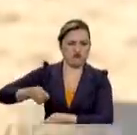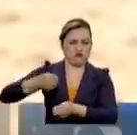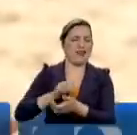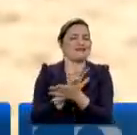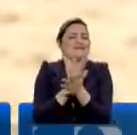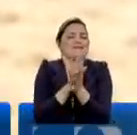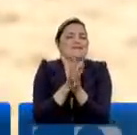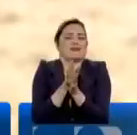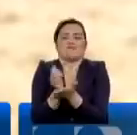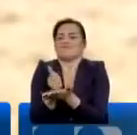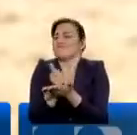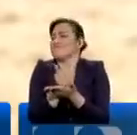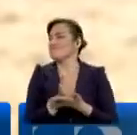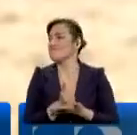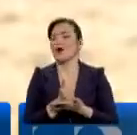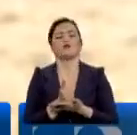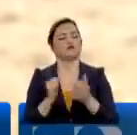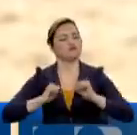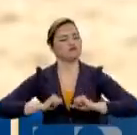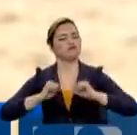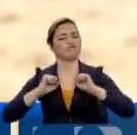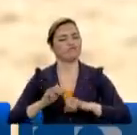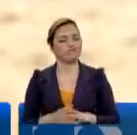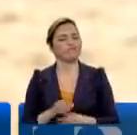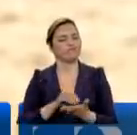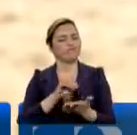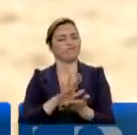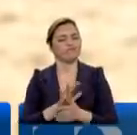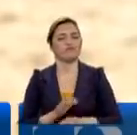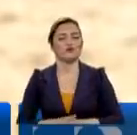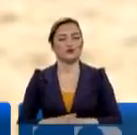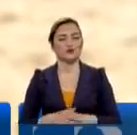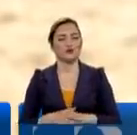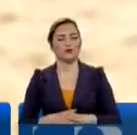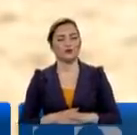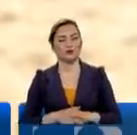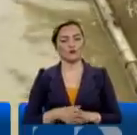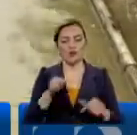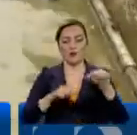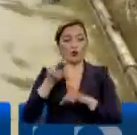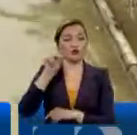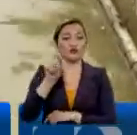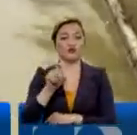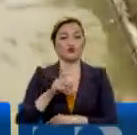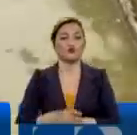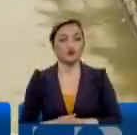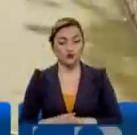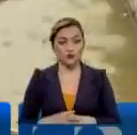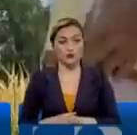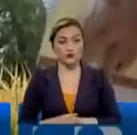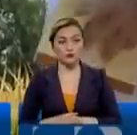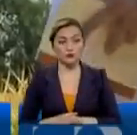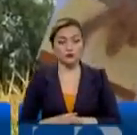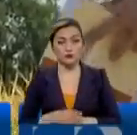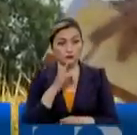muy beneficioso para nosotros poderlo aplicar, porque esto no requiere de químicos. Justamente por esta y